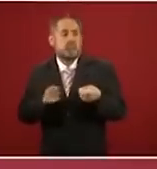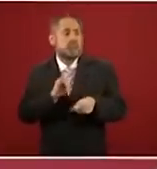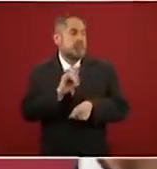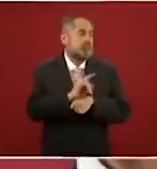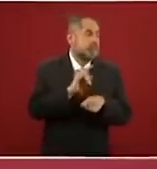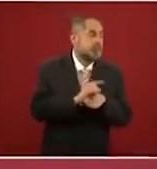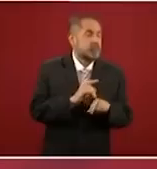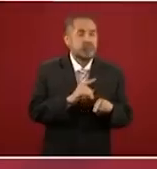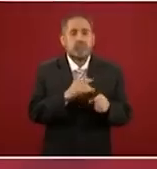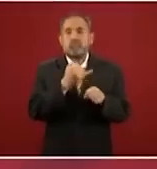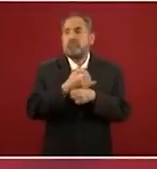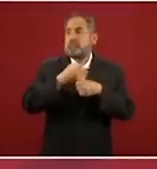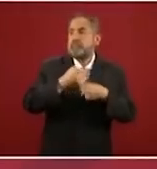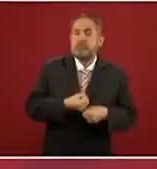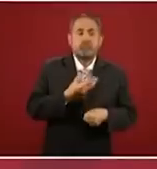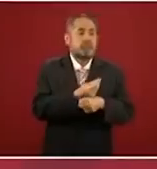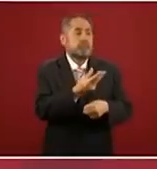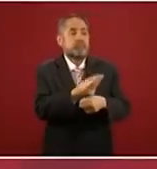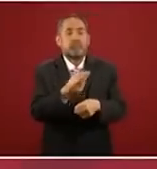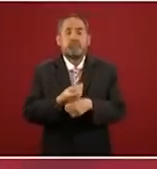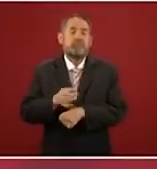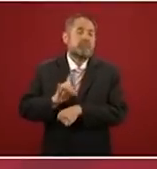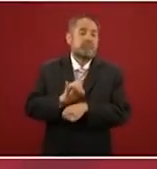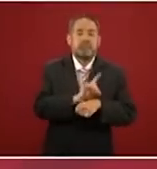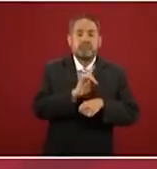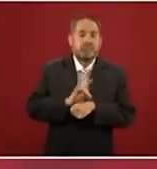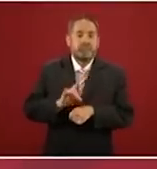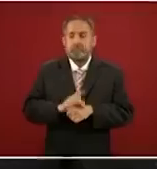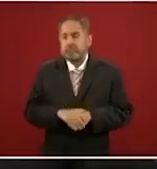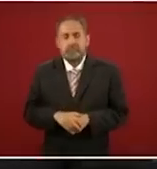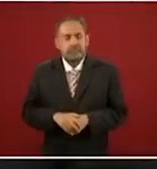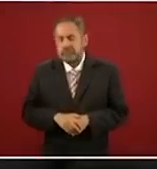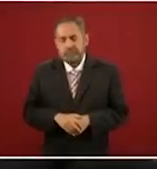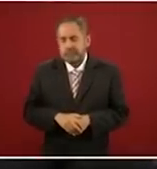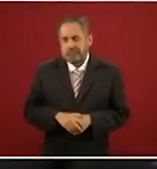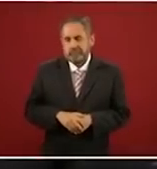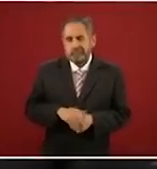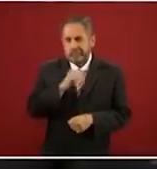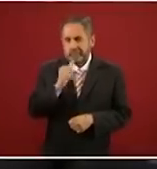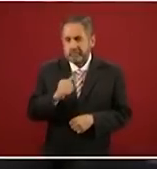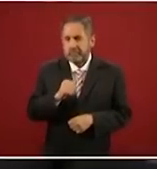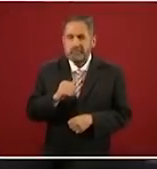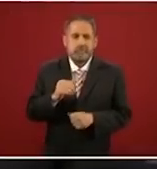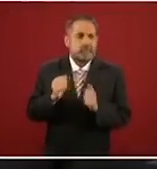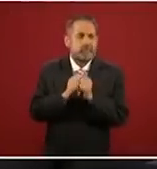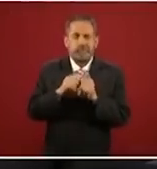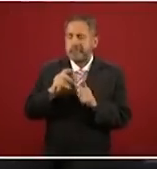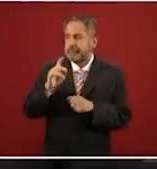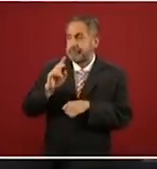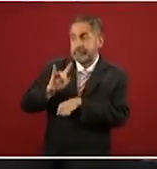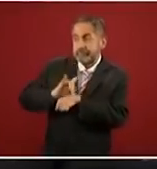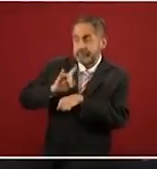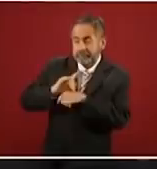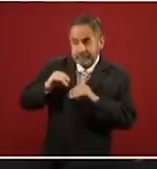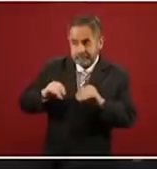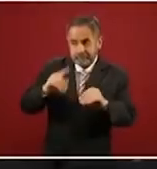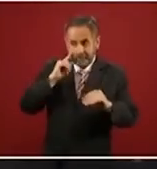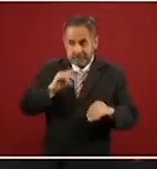problema de la inseguridad pero con operativos especiales este